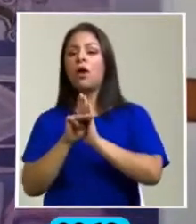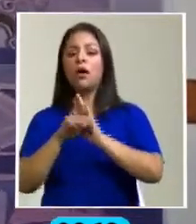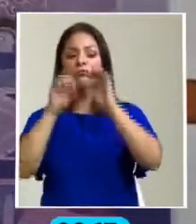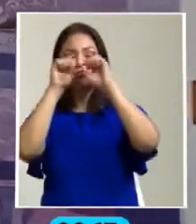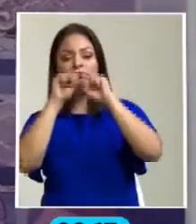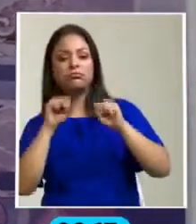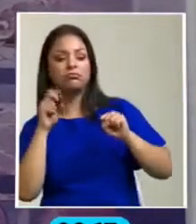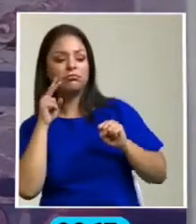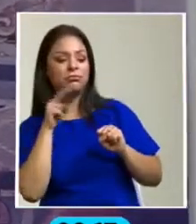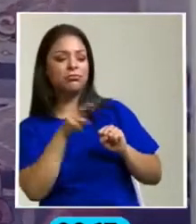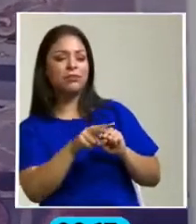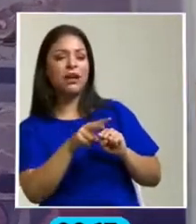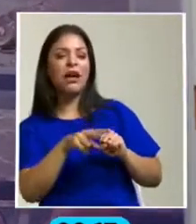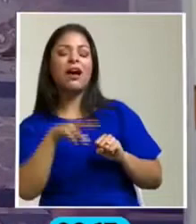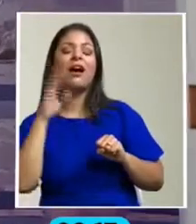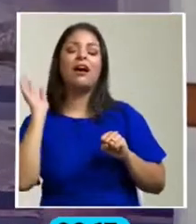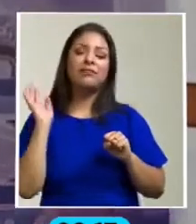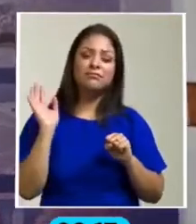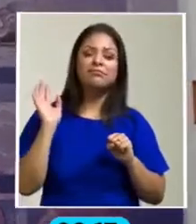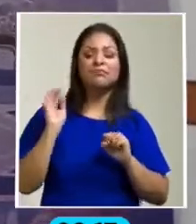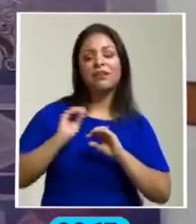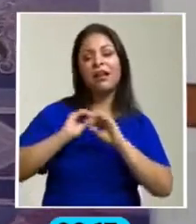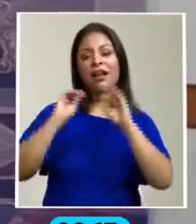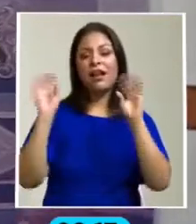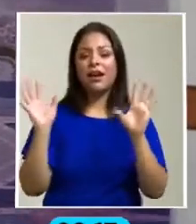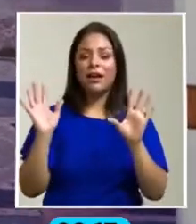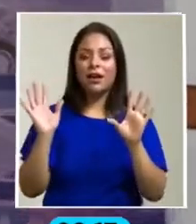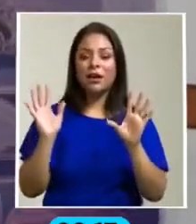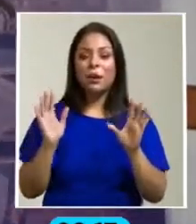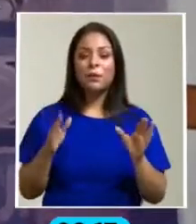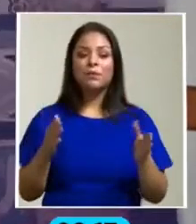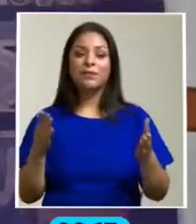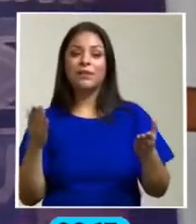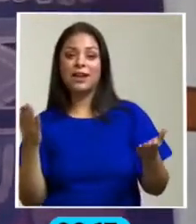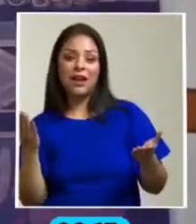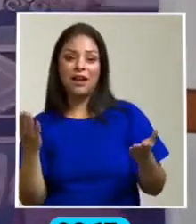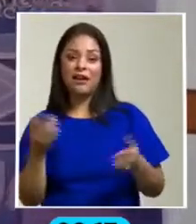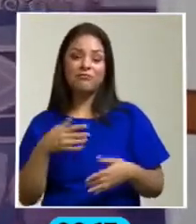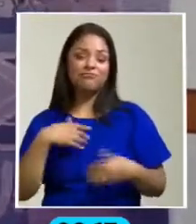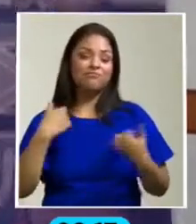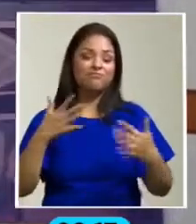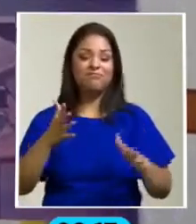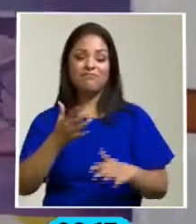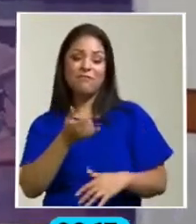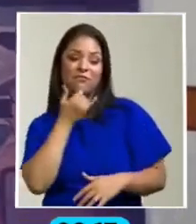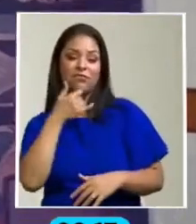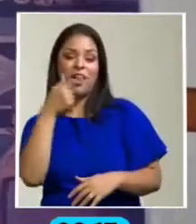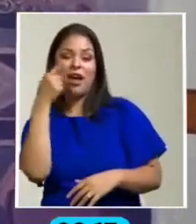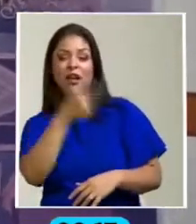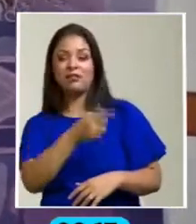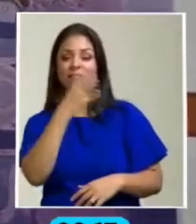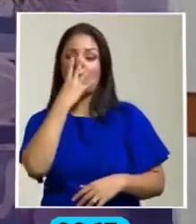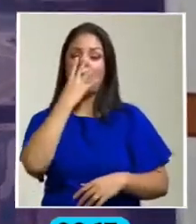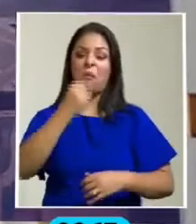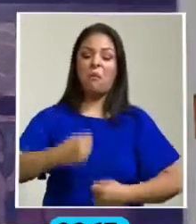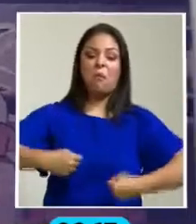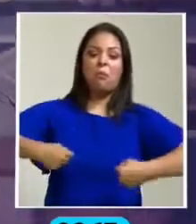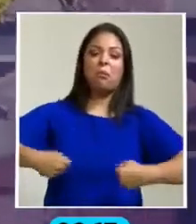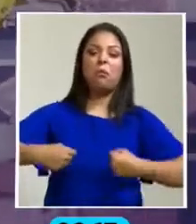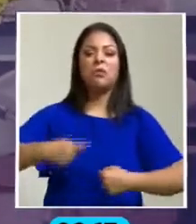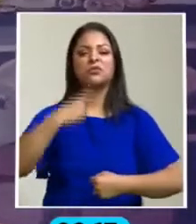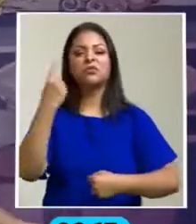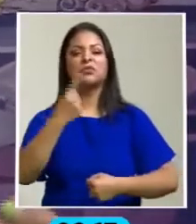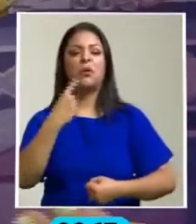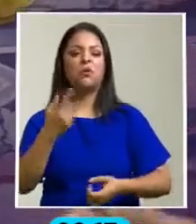insistían. ¡Claro! ¿Qué otra cosa podía hacer esa mamulona si no venir a echar a perder nuestro